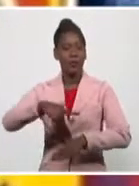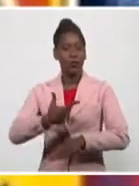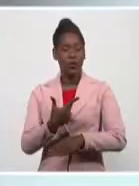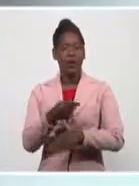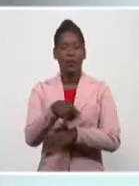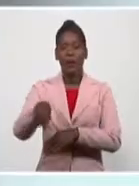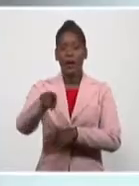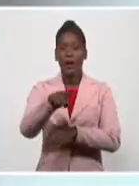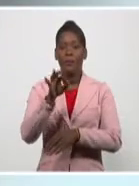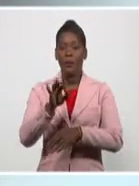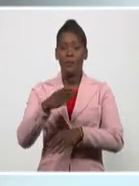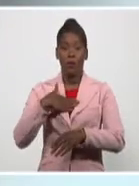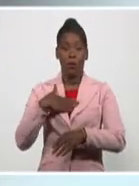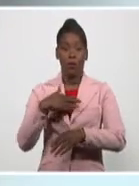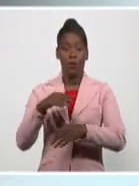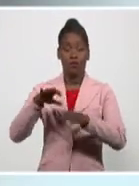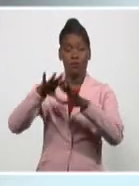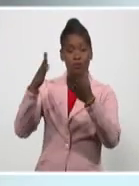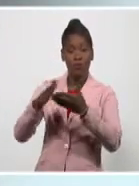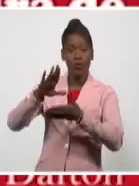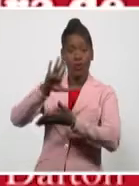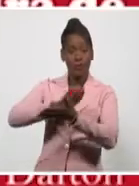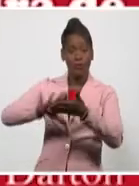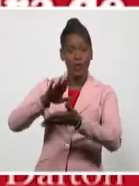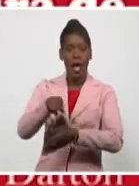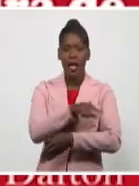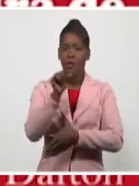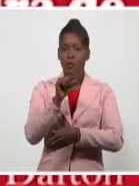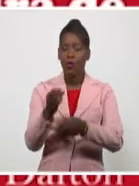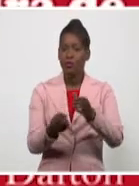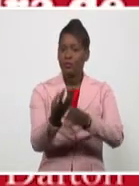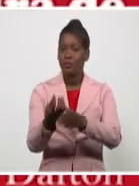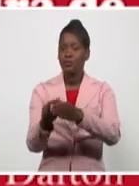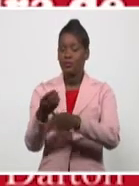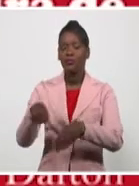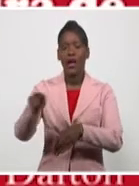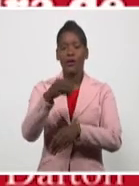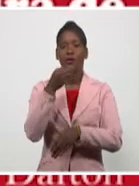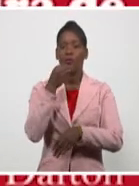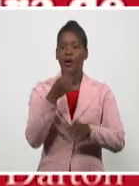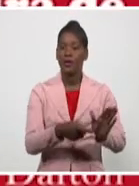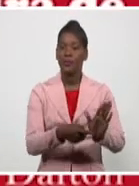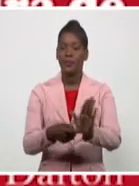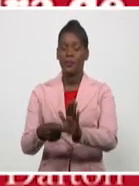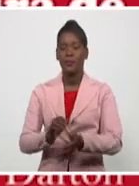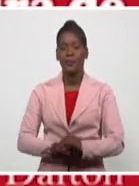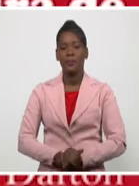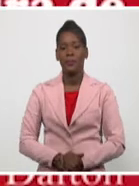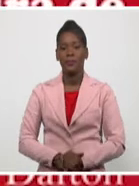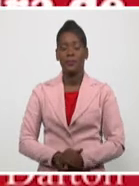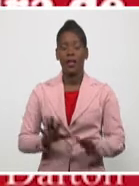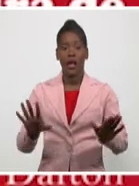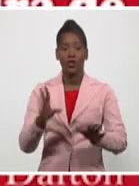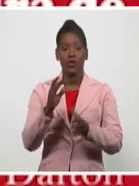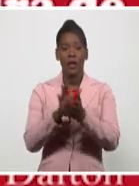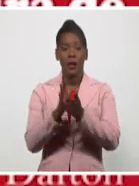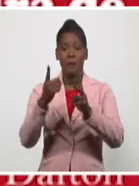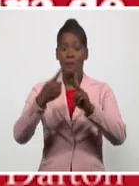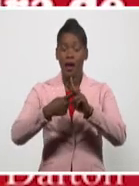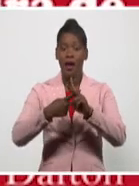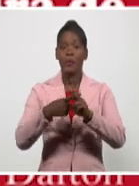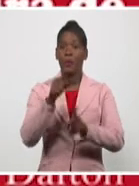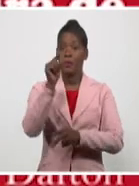latinoamericana e importantes obras muy recientes. El 14 de mayo, día en el que el gran poeta y revolucionario salvadoreño